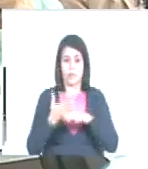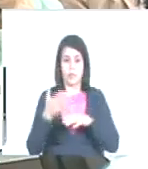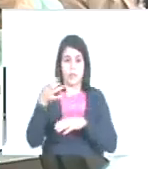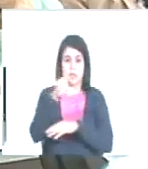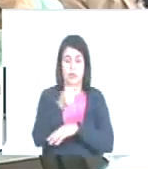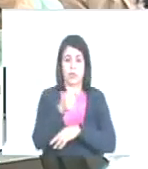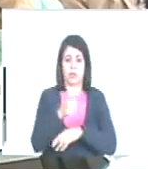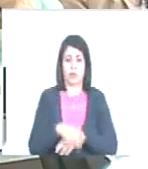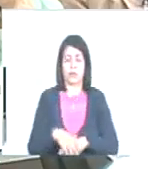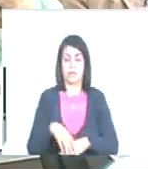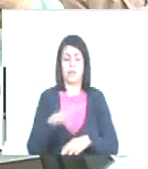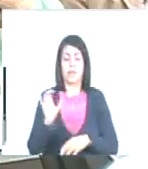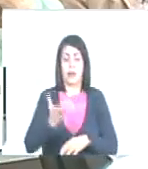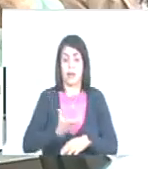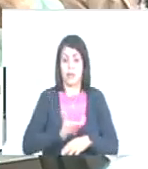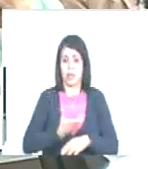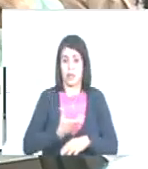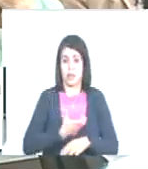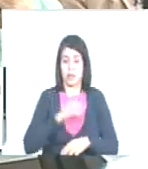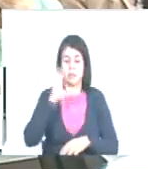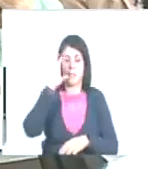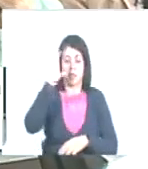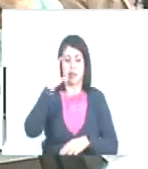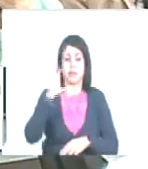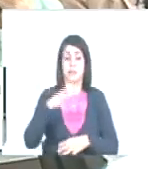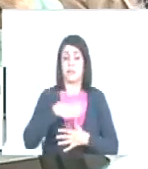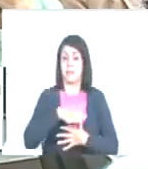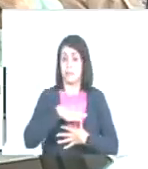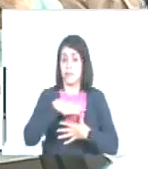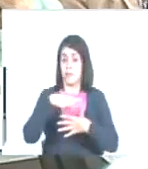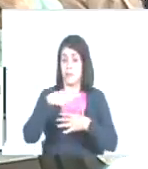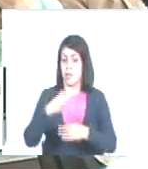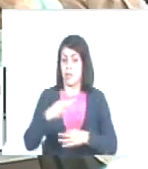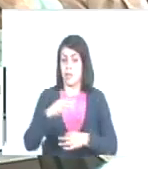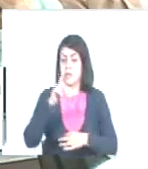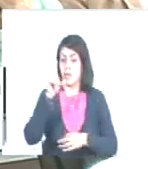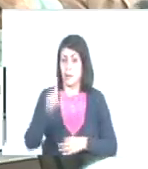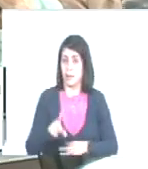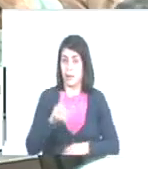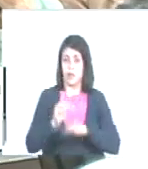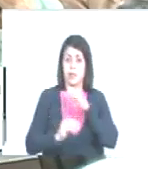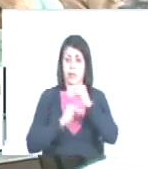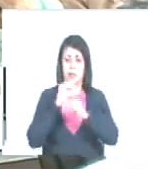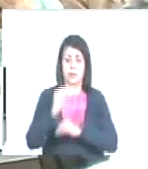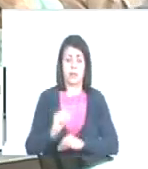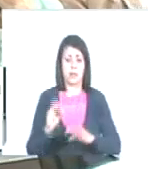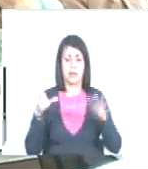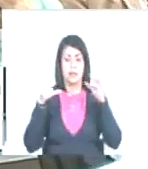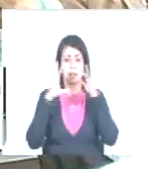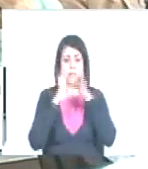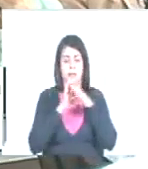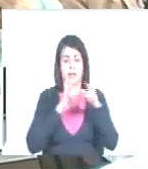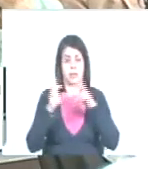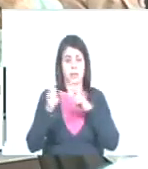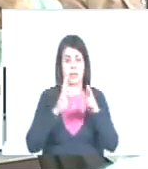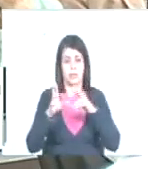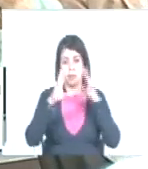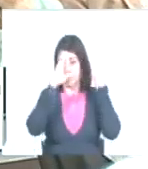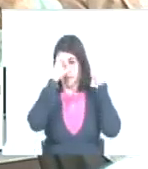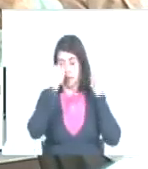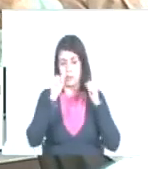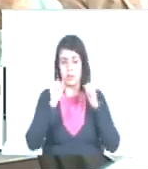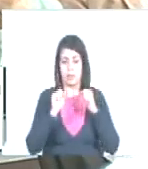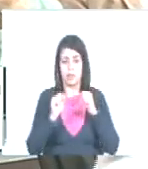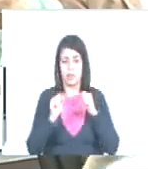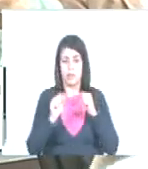los y las alcaldías del país, que es bien interesante. Además, establecer y consolidar las relaciones diplomáticas, ya